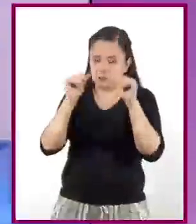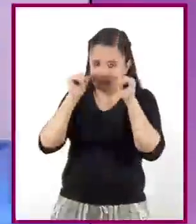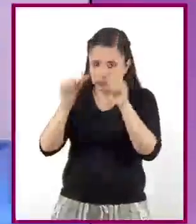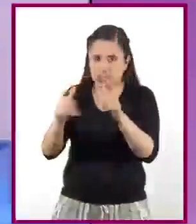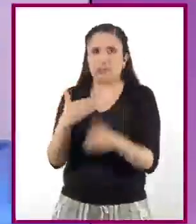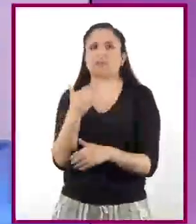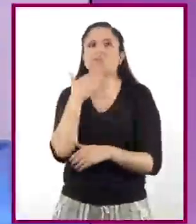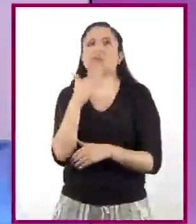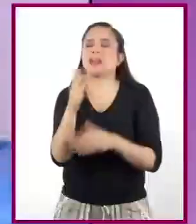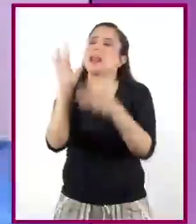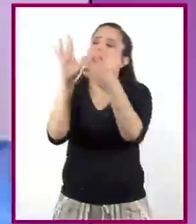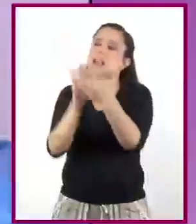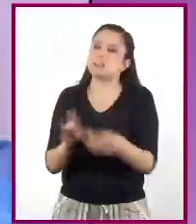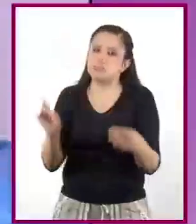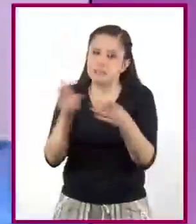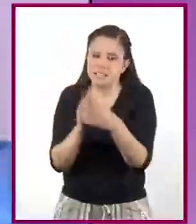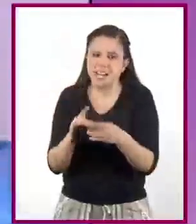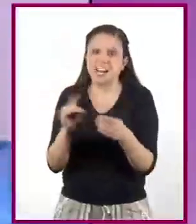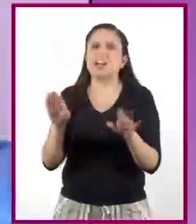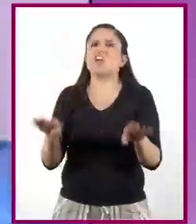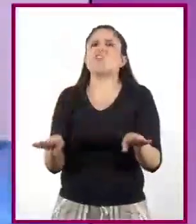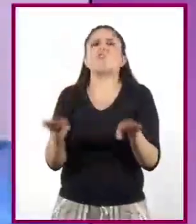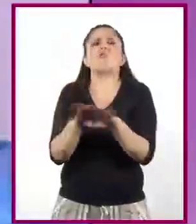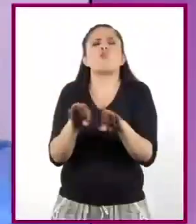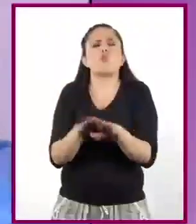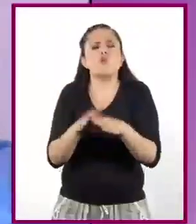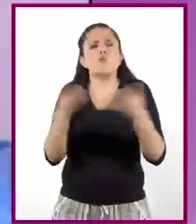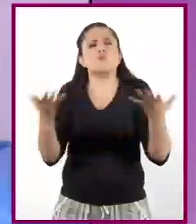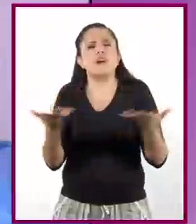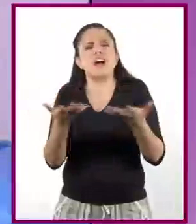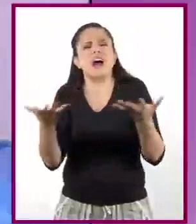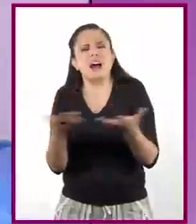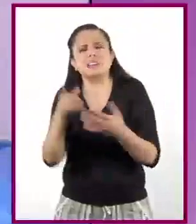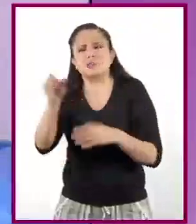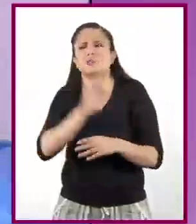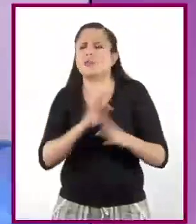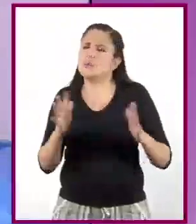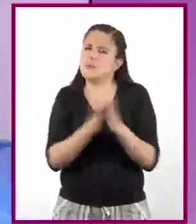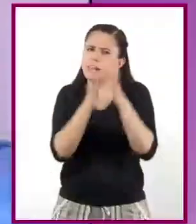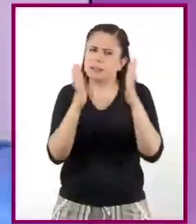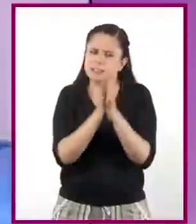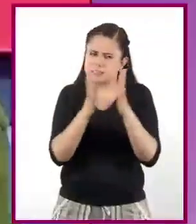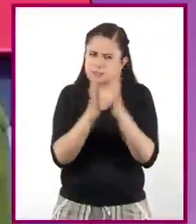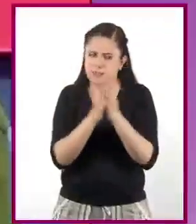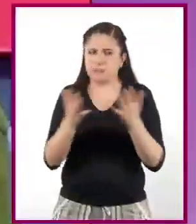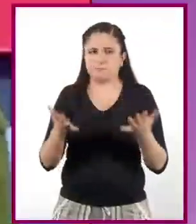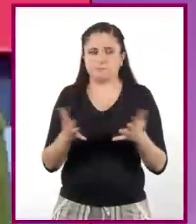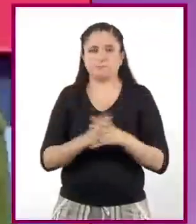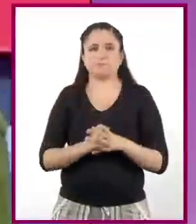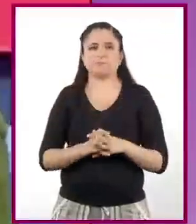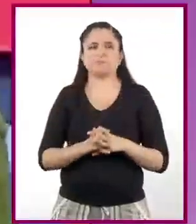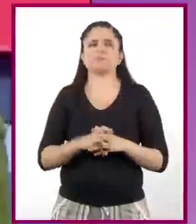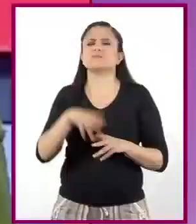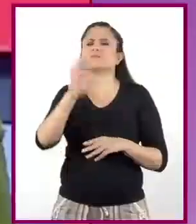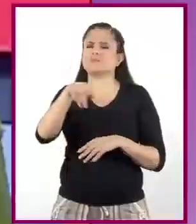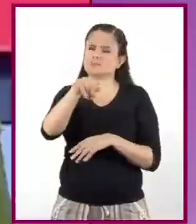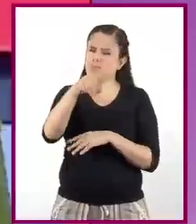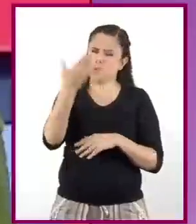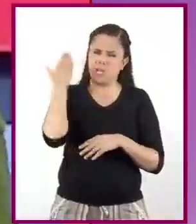dar una explicación acerca de cómo y a través de qué medios puedes participar. Estaba diciendo que